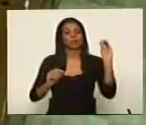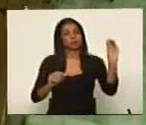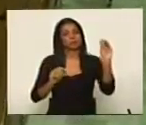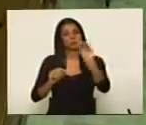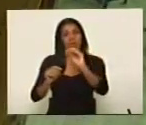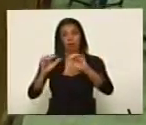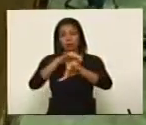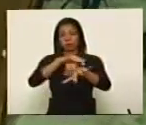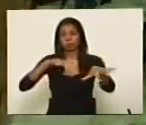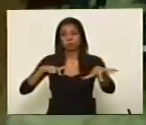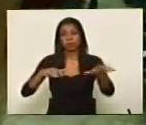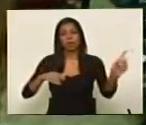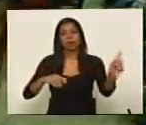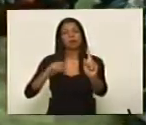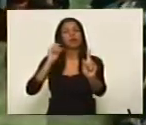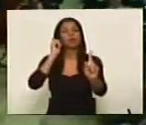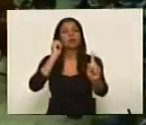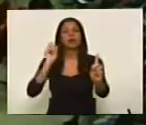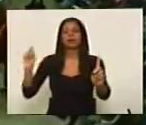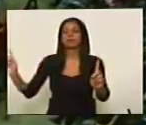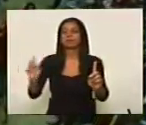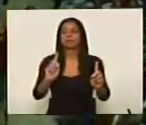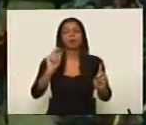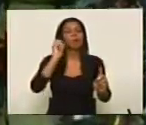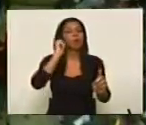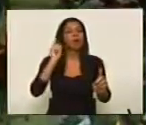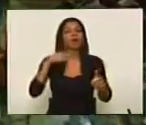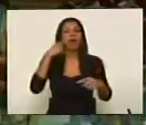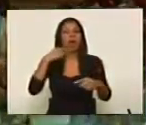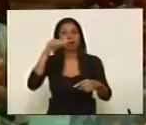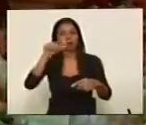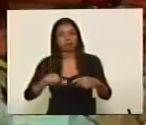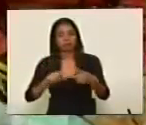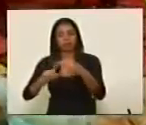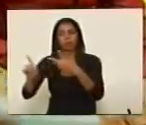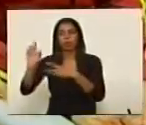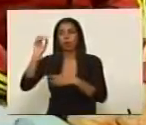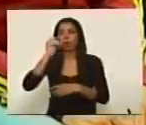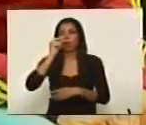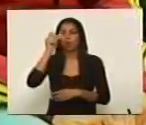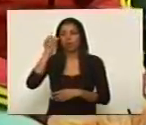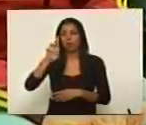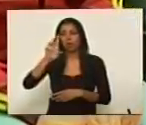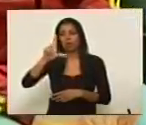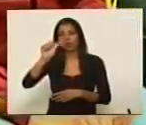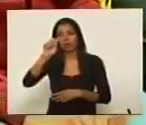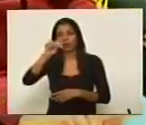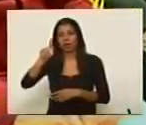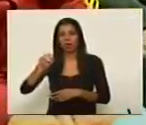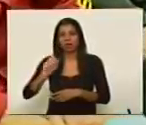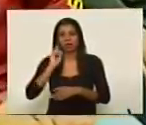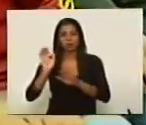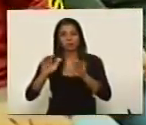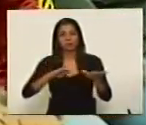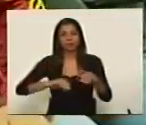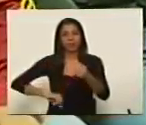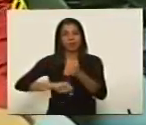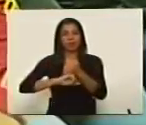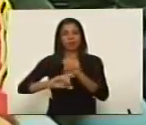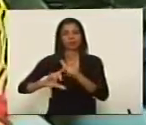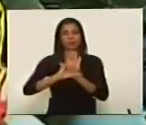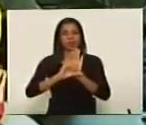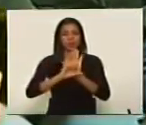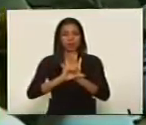y las constituyentes Maite Castillo, Emma Elinor Cecín y Orlando Camacho, quienes dieron su respaldo al referido instrumento legal.